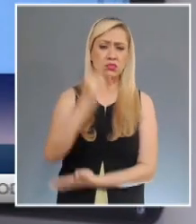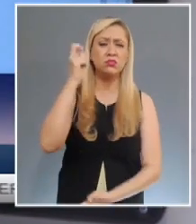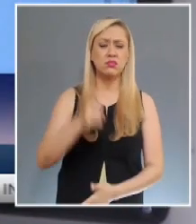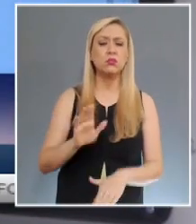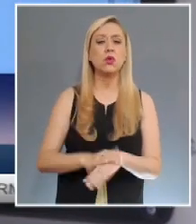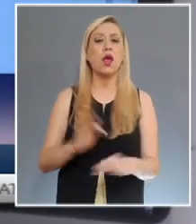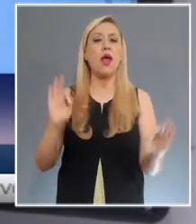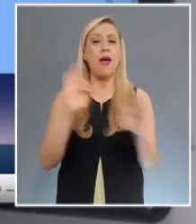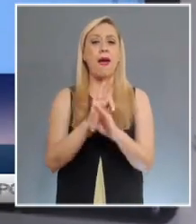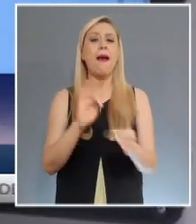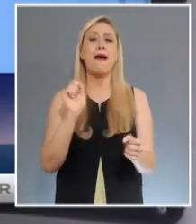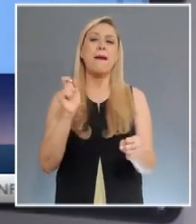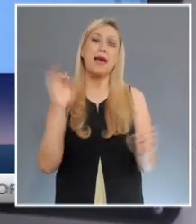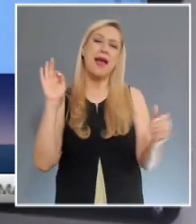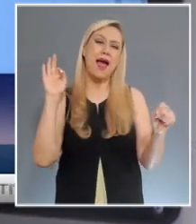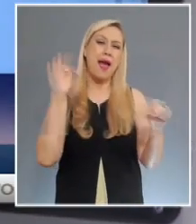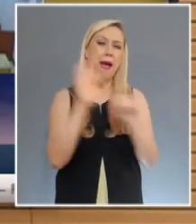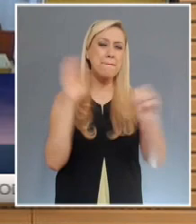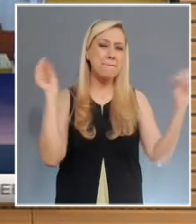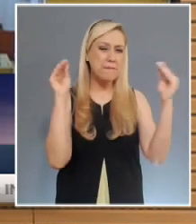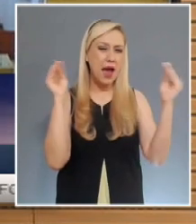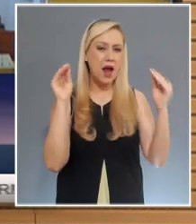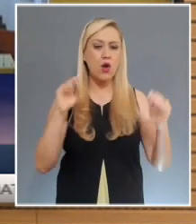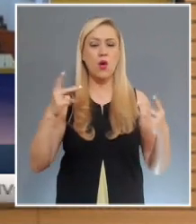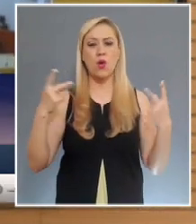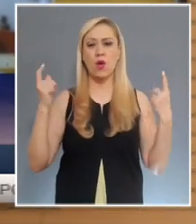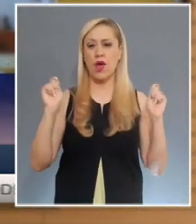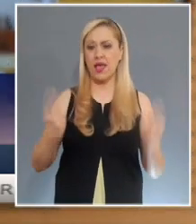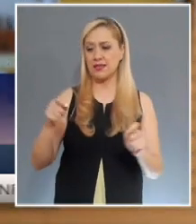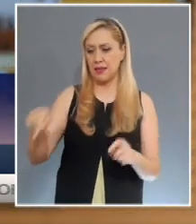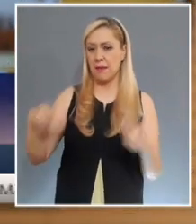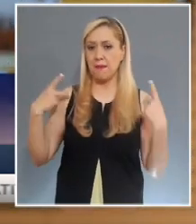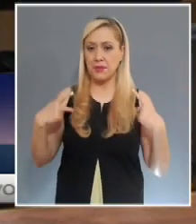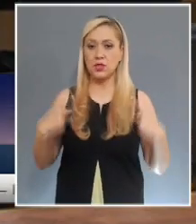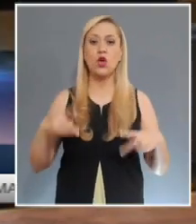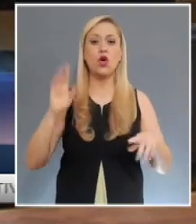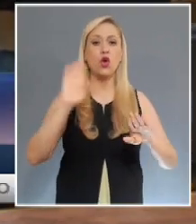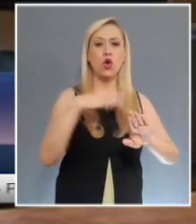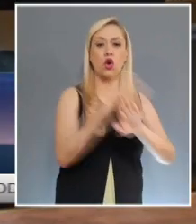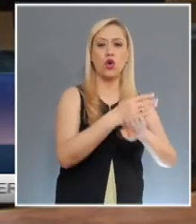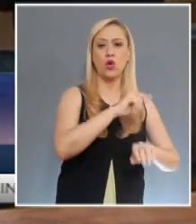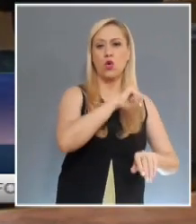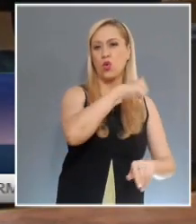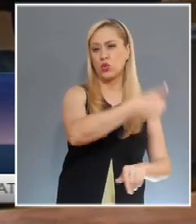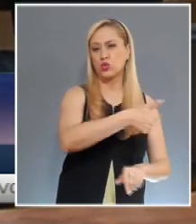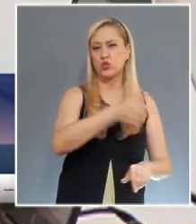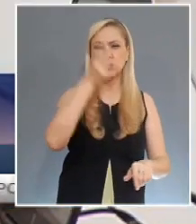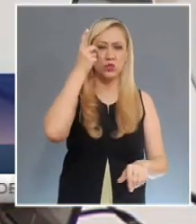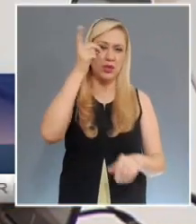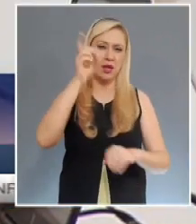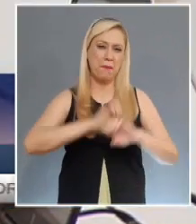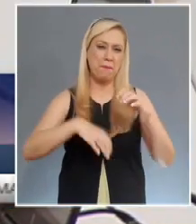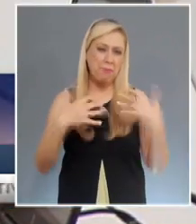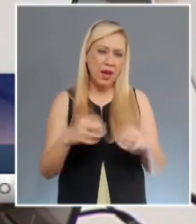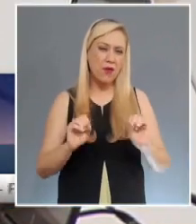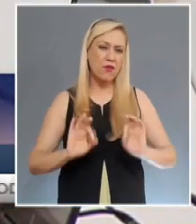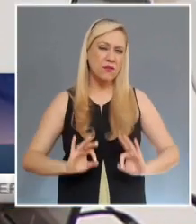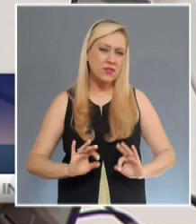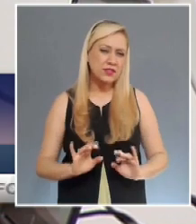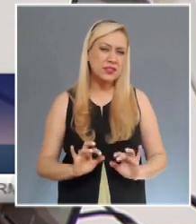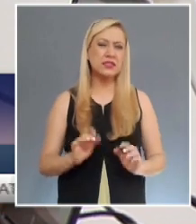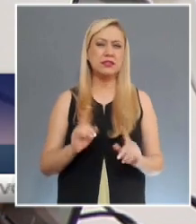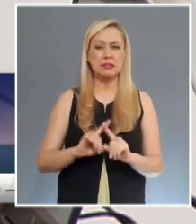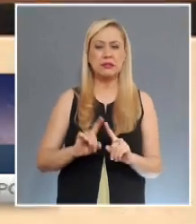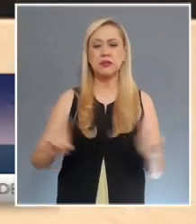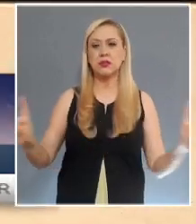se reclaman violaciones Respecto a los requisitos de procedencia que rigen el procedimiento abreviado ello con el fin